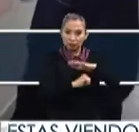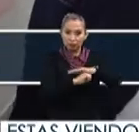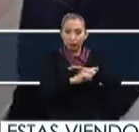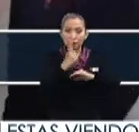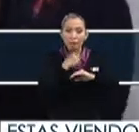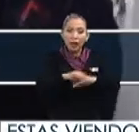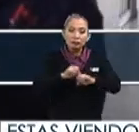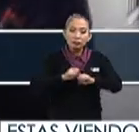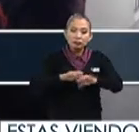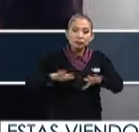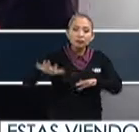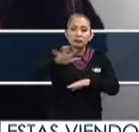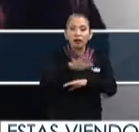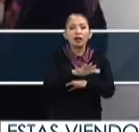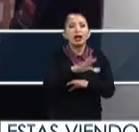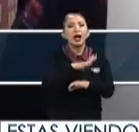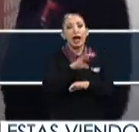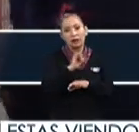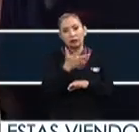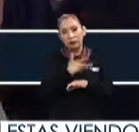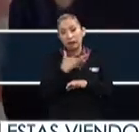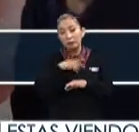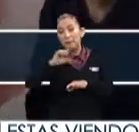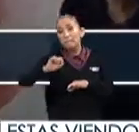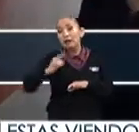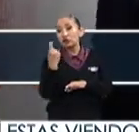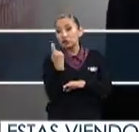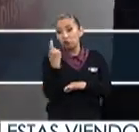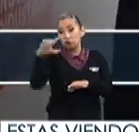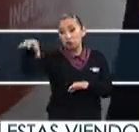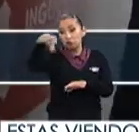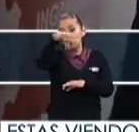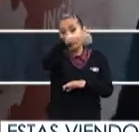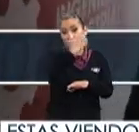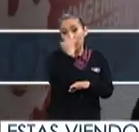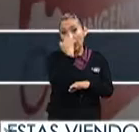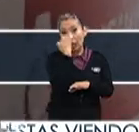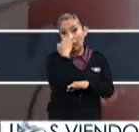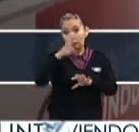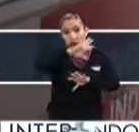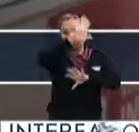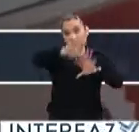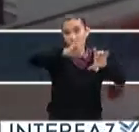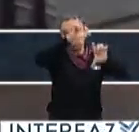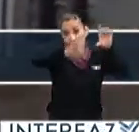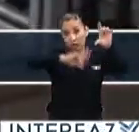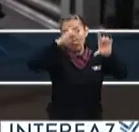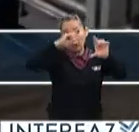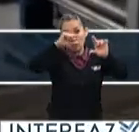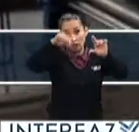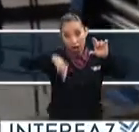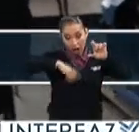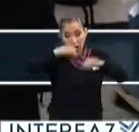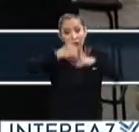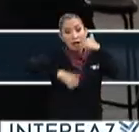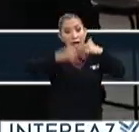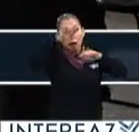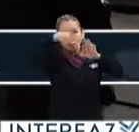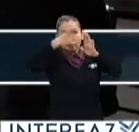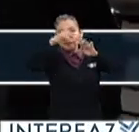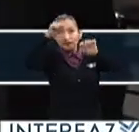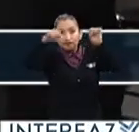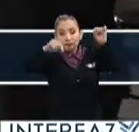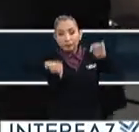más extendida. La tenemos en 21 campus a lo largo del